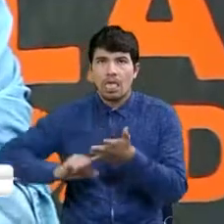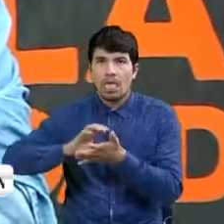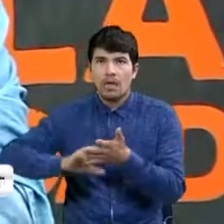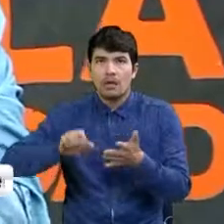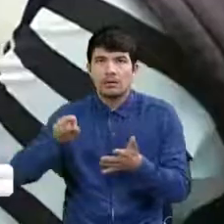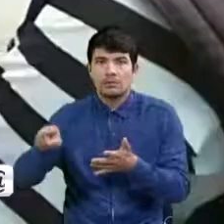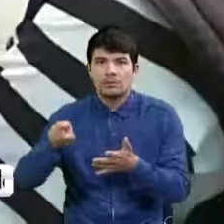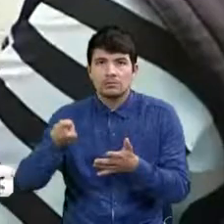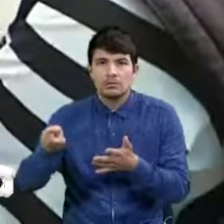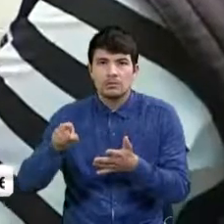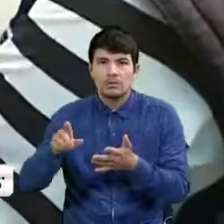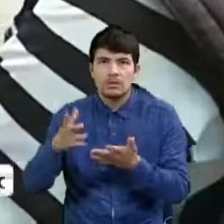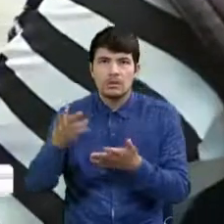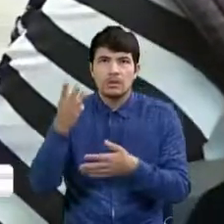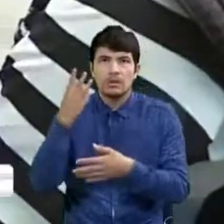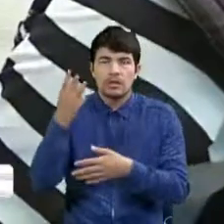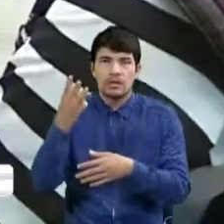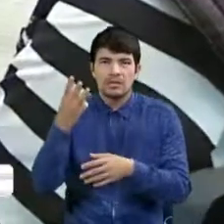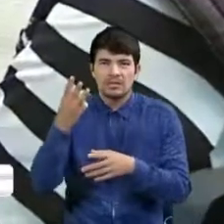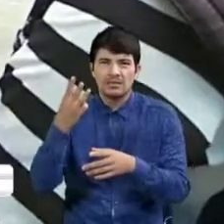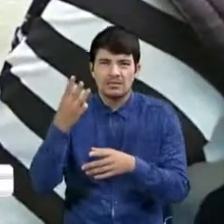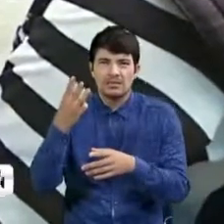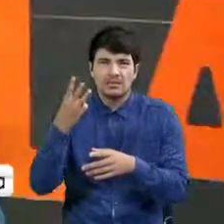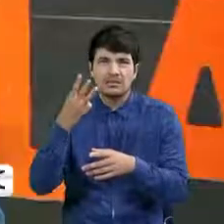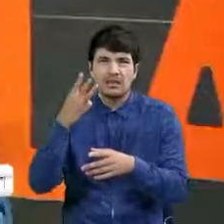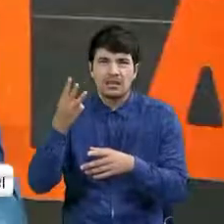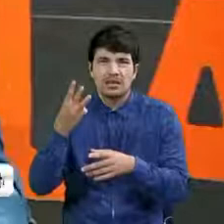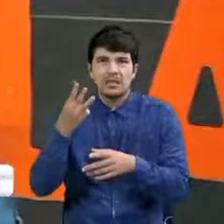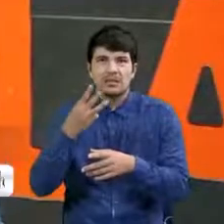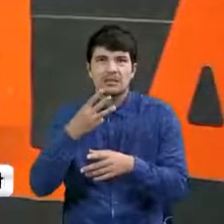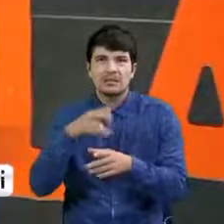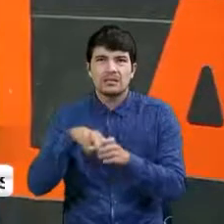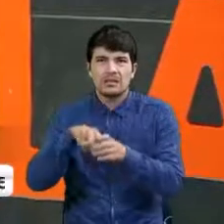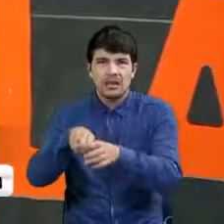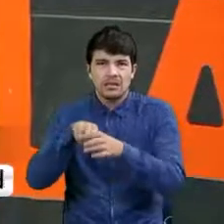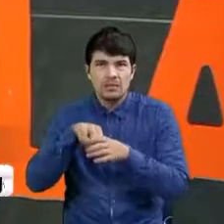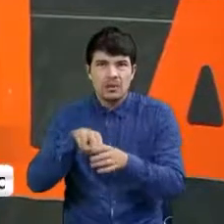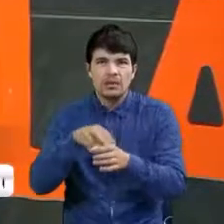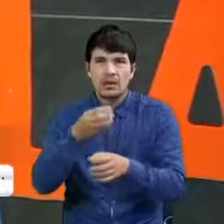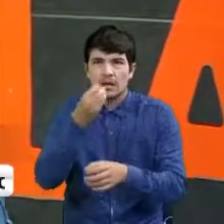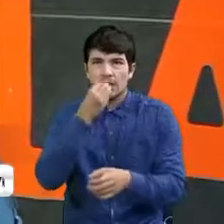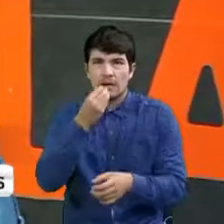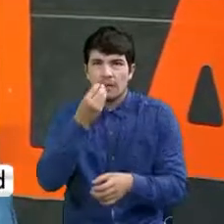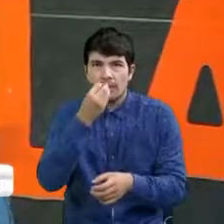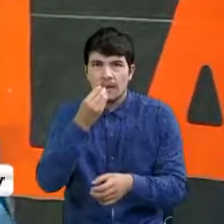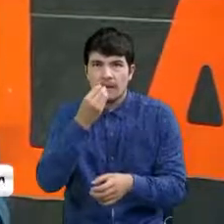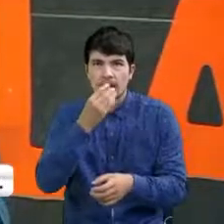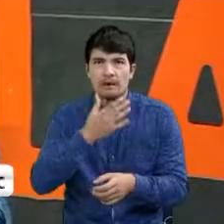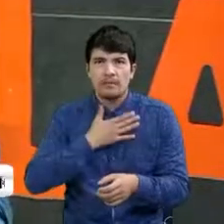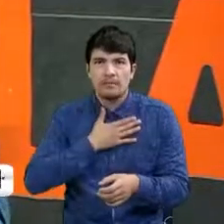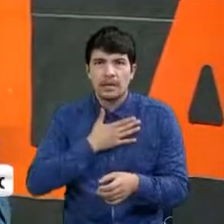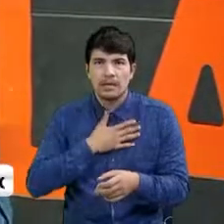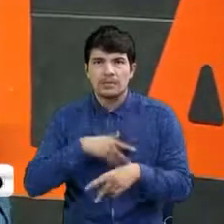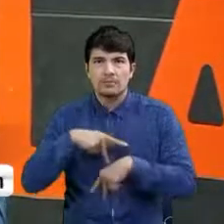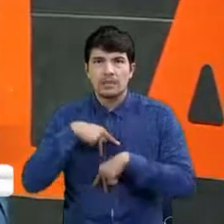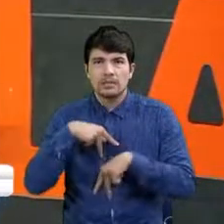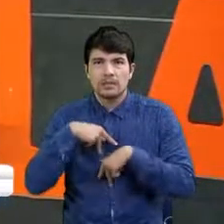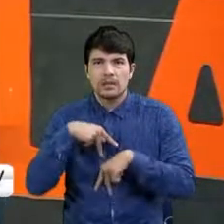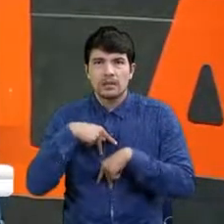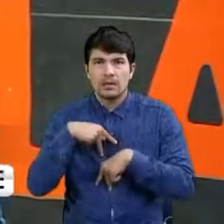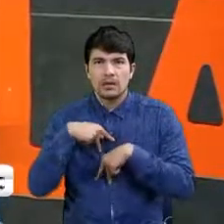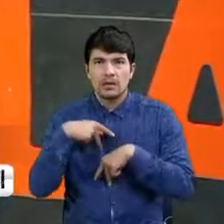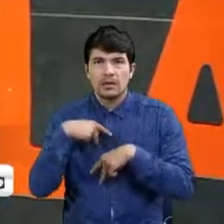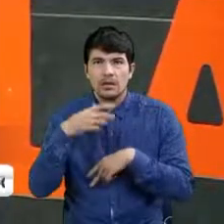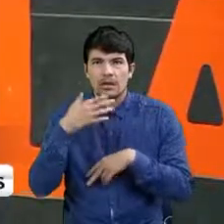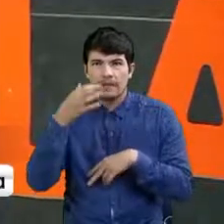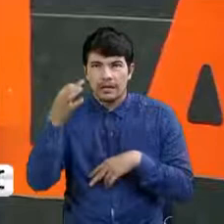sueldo, especialmente los 3 primeros meses del año. El transporte, mi alimentación, mis gastos personales, que